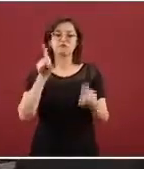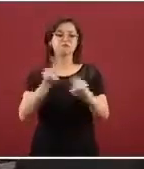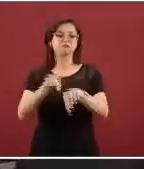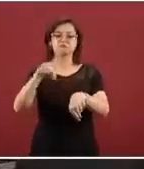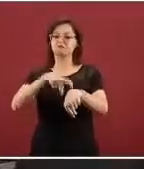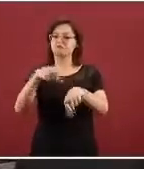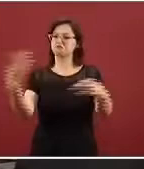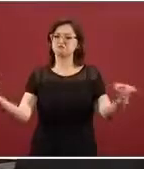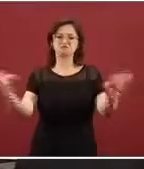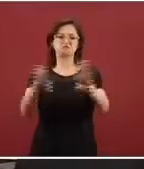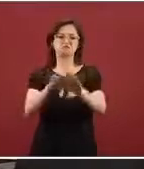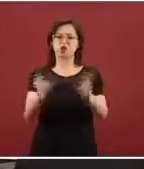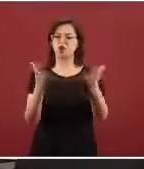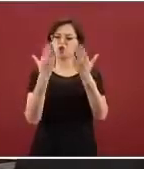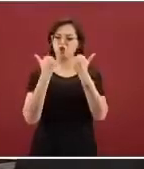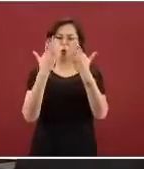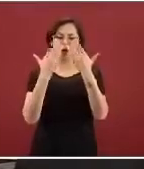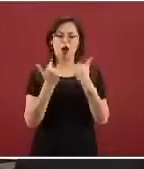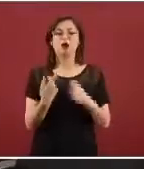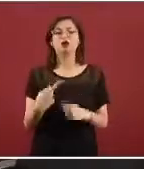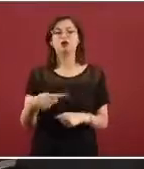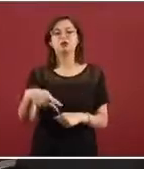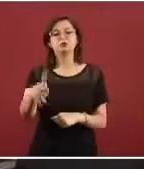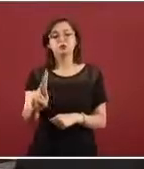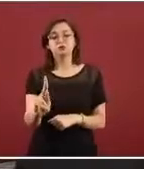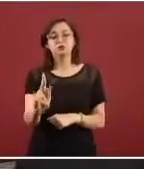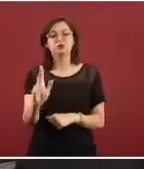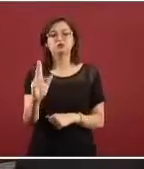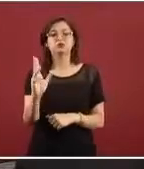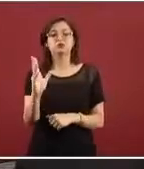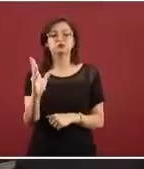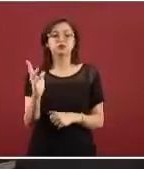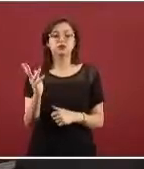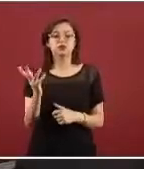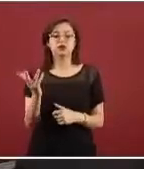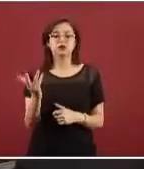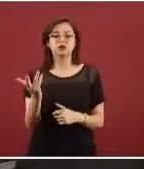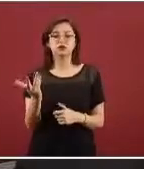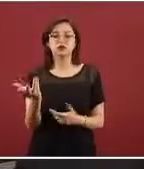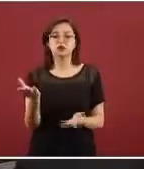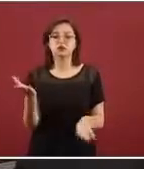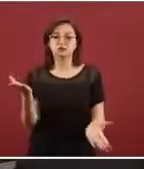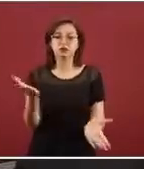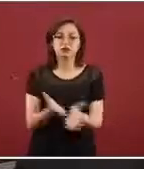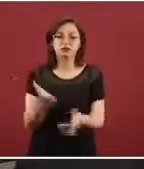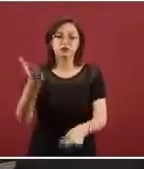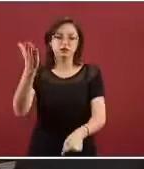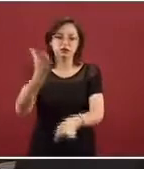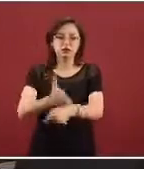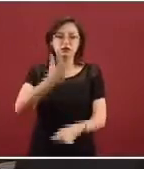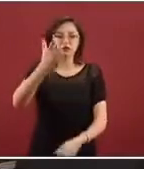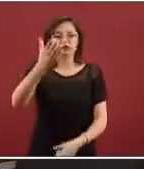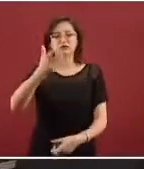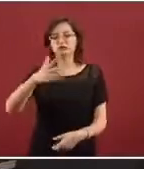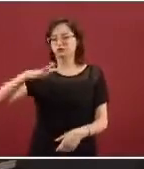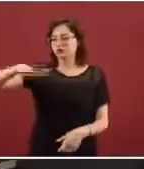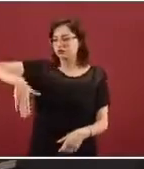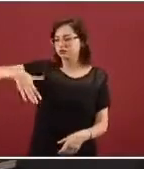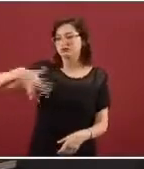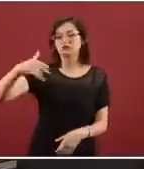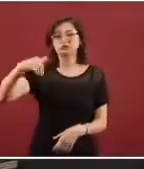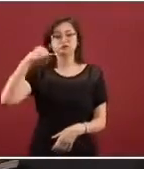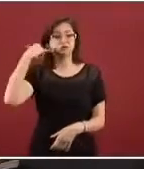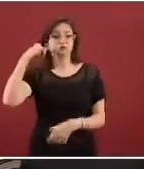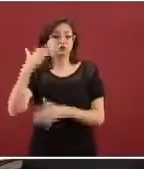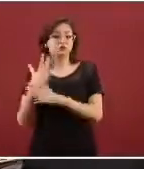queda, pero mi pregunta es, ¿habrá sanciones como ya el gobierno de Yucatán plantea? Ellos,